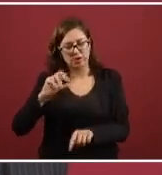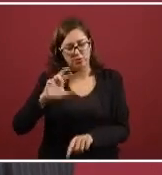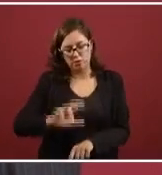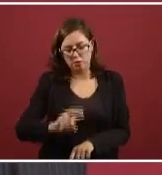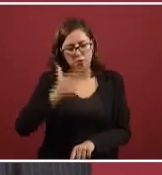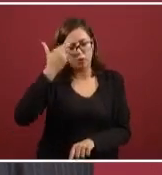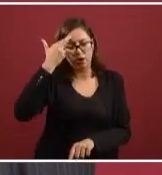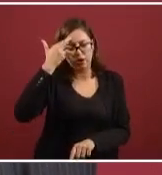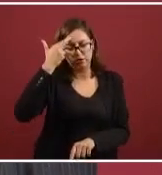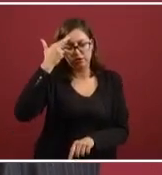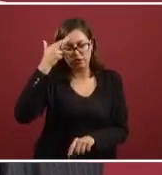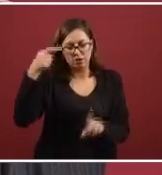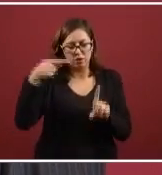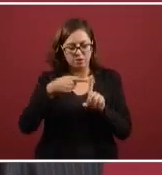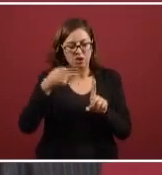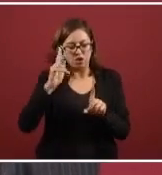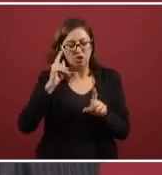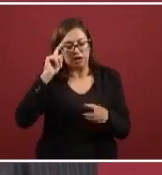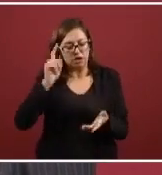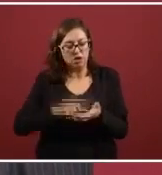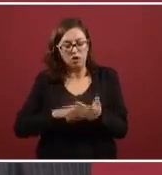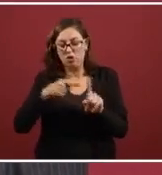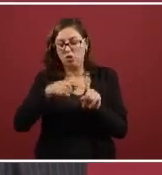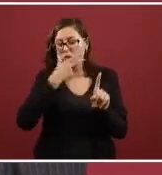era Manuel González,